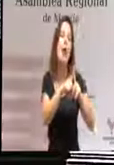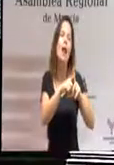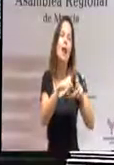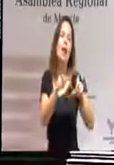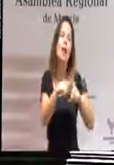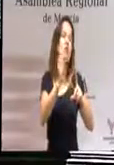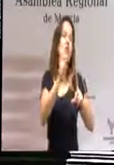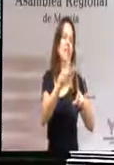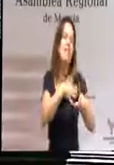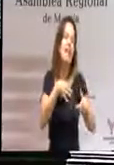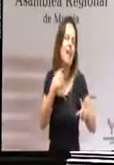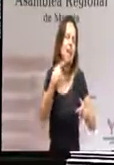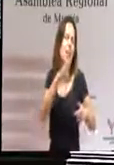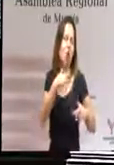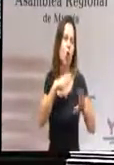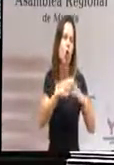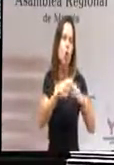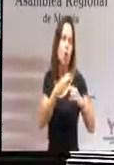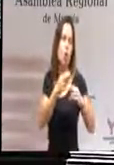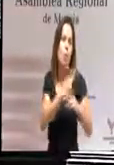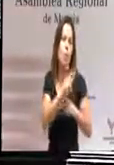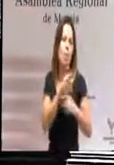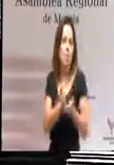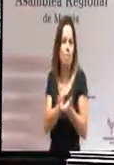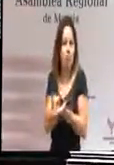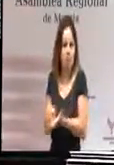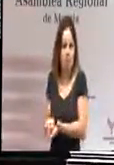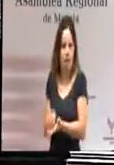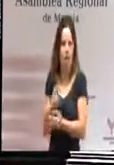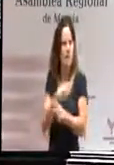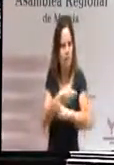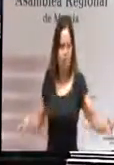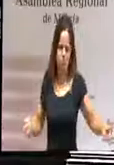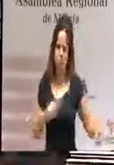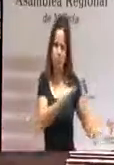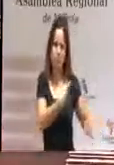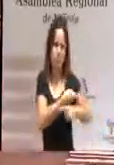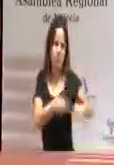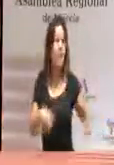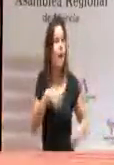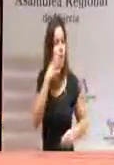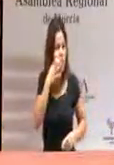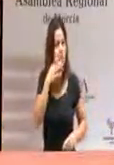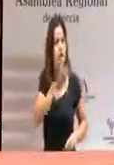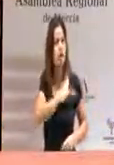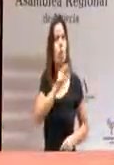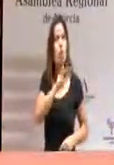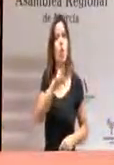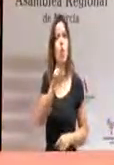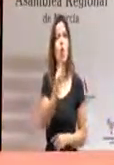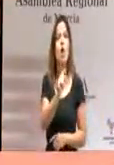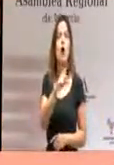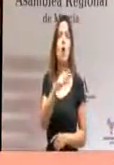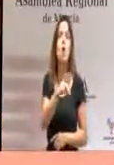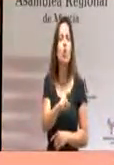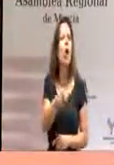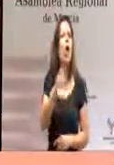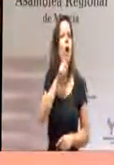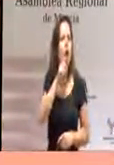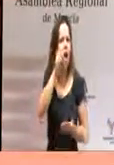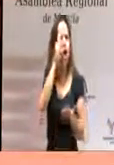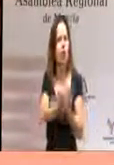política de esta región. Esa es la gran diferencia. Es verdad, señor Urralburu, y ha mentido